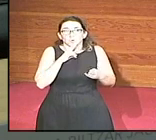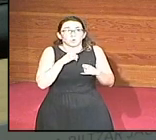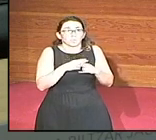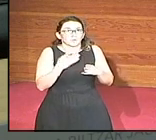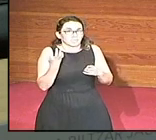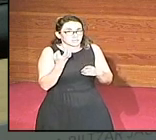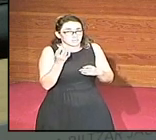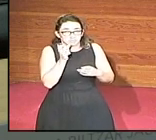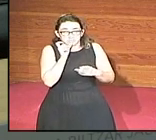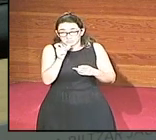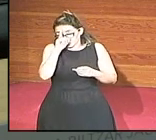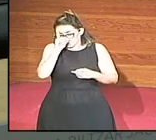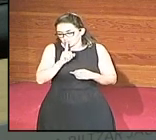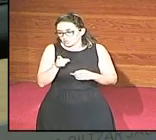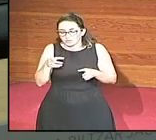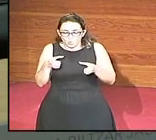Kirilo,